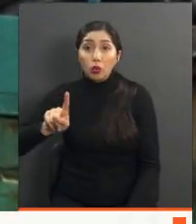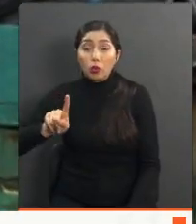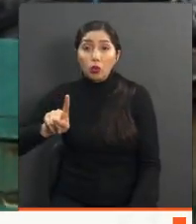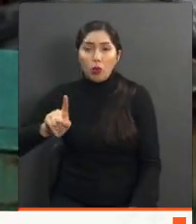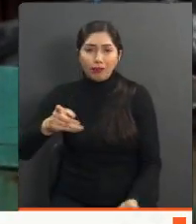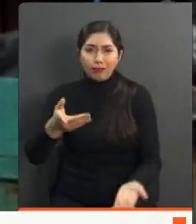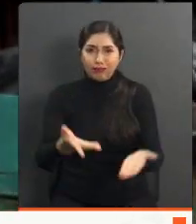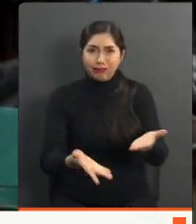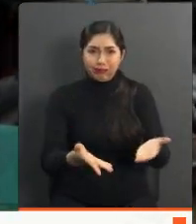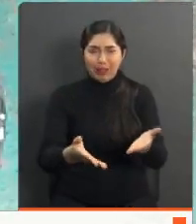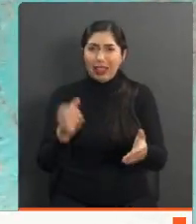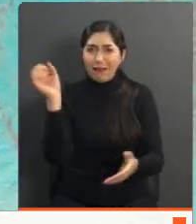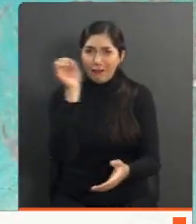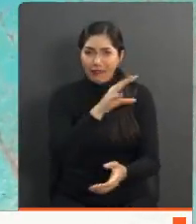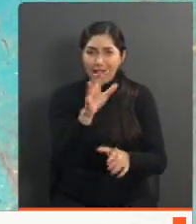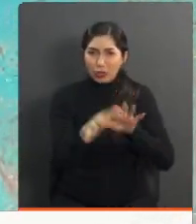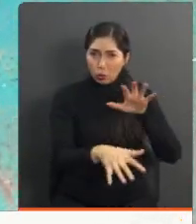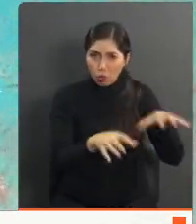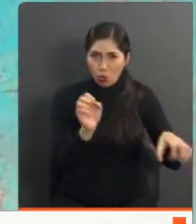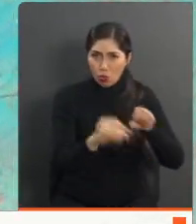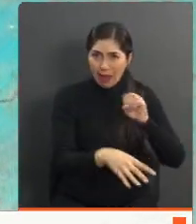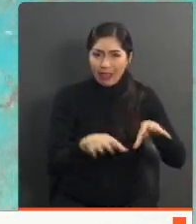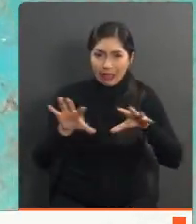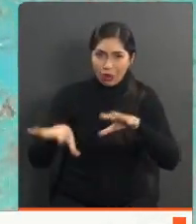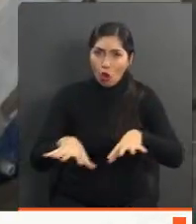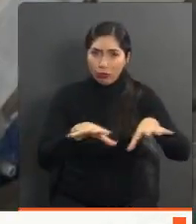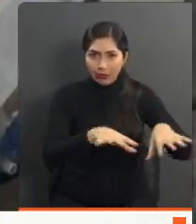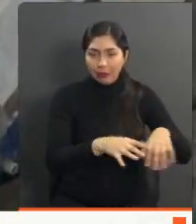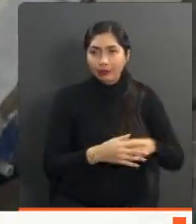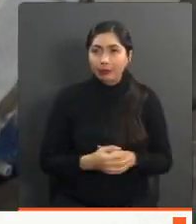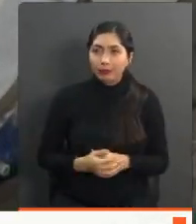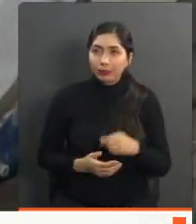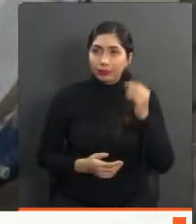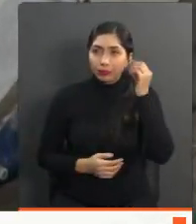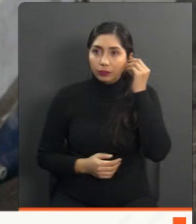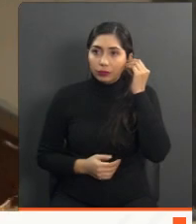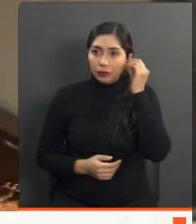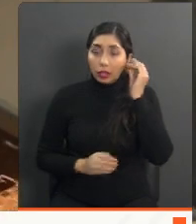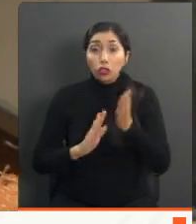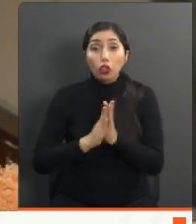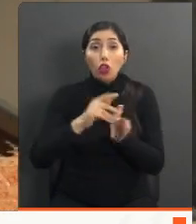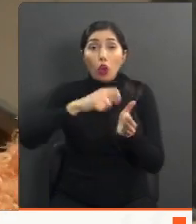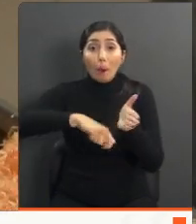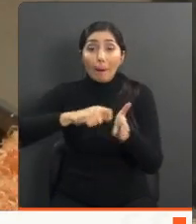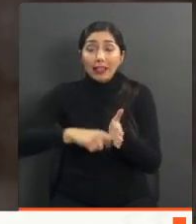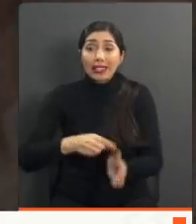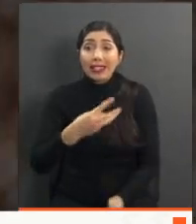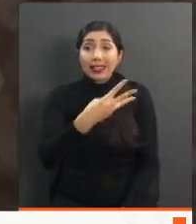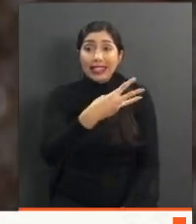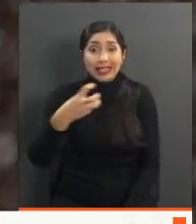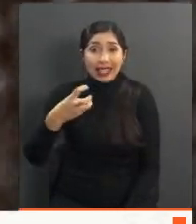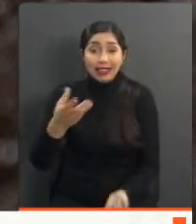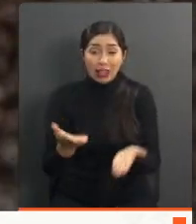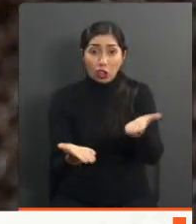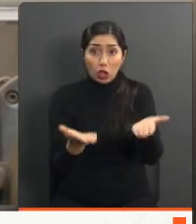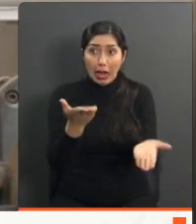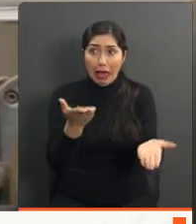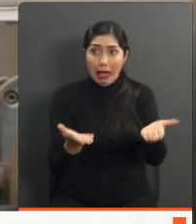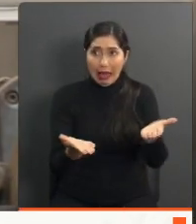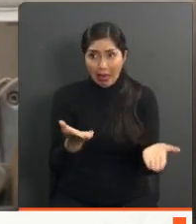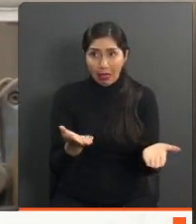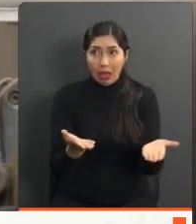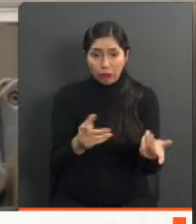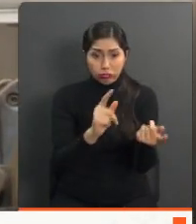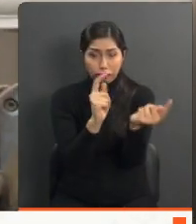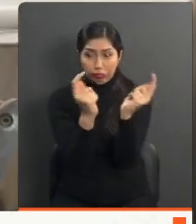y también domiciliarios de las costas australes así cada vez se reciclan 300 toneladas de estos elementos que se transforman